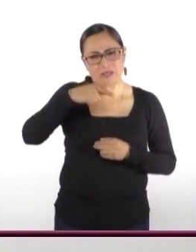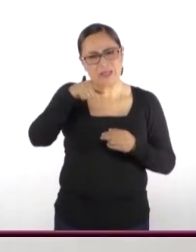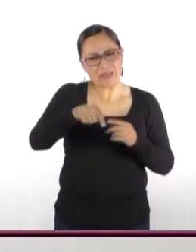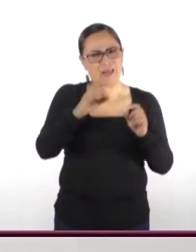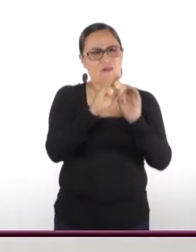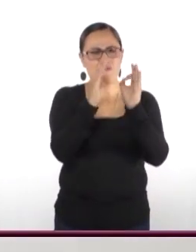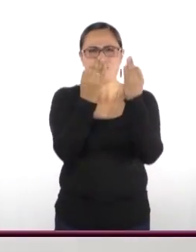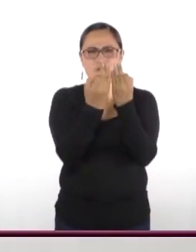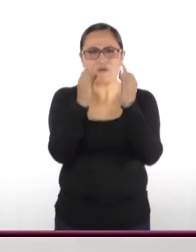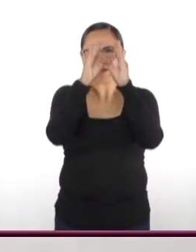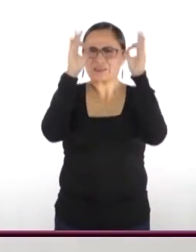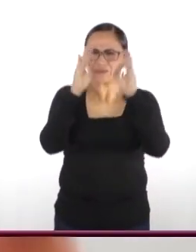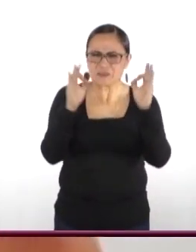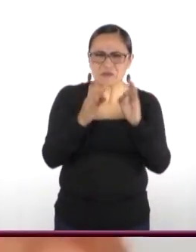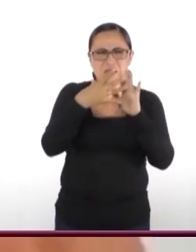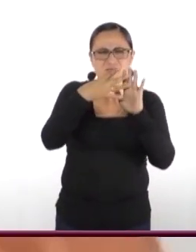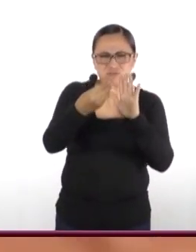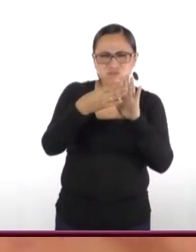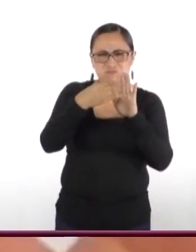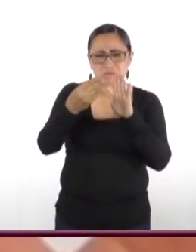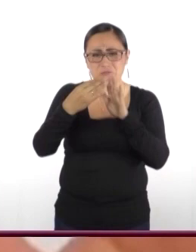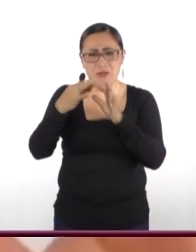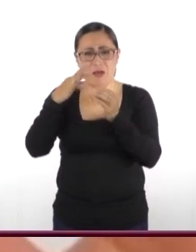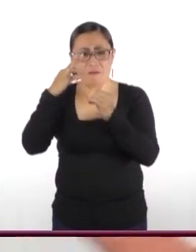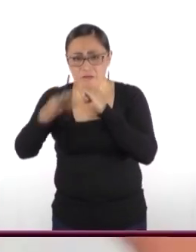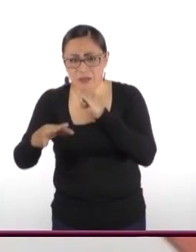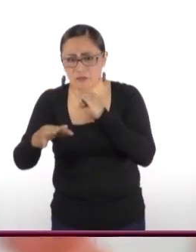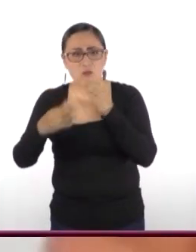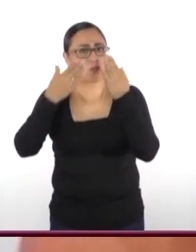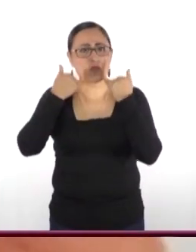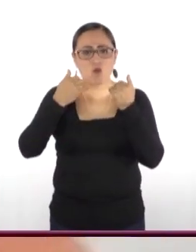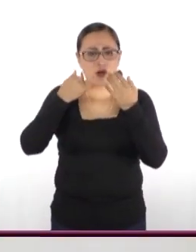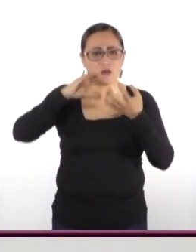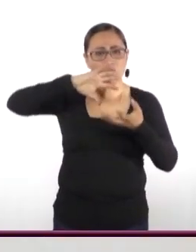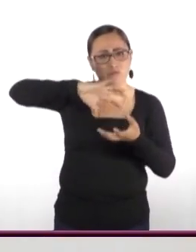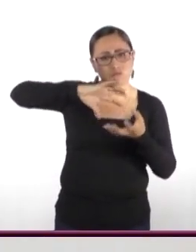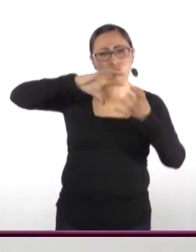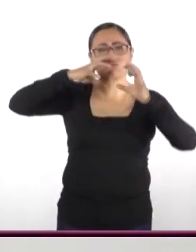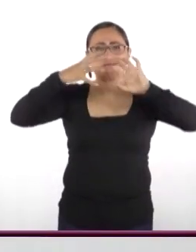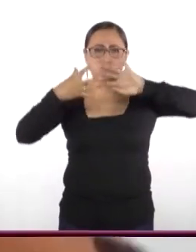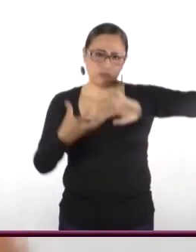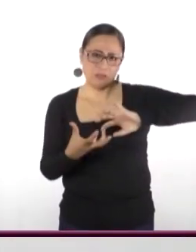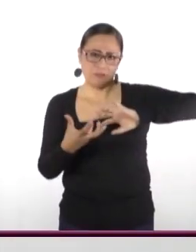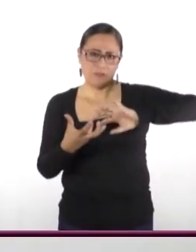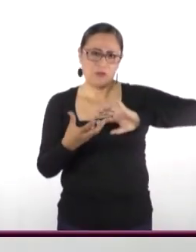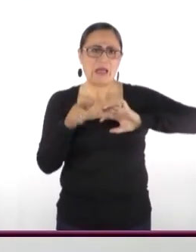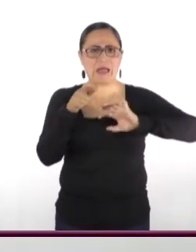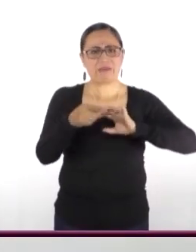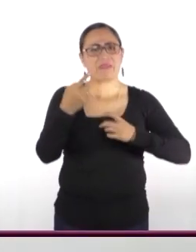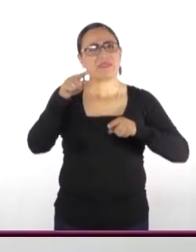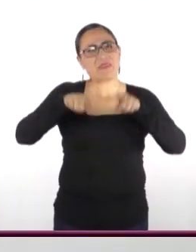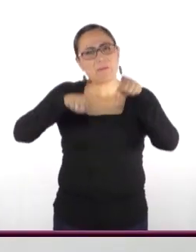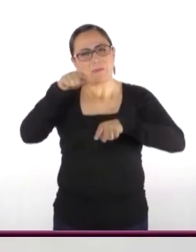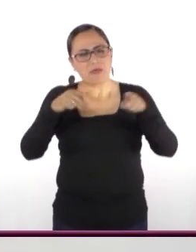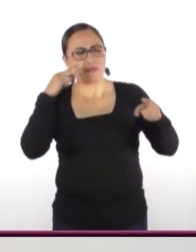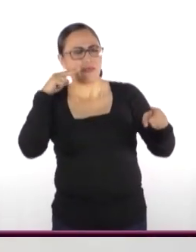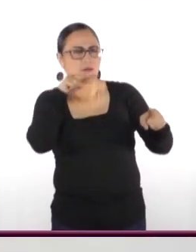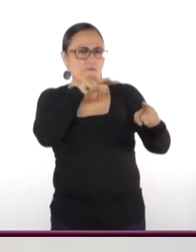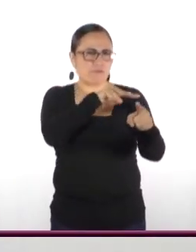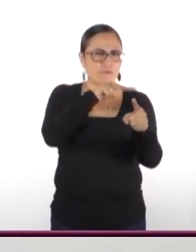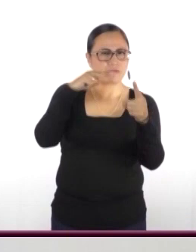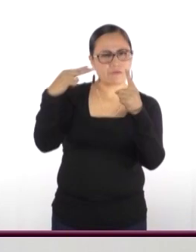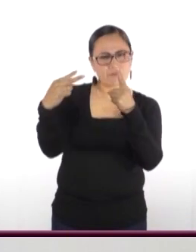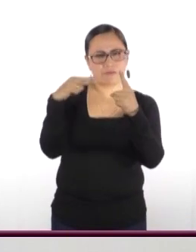litografías, pues bueno, él se dedica a hacer patrones repetitivos que son infinitos, pero que además estos se rotan y se tuercen. Entonces depende mucho